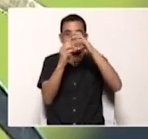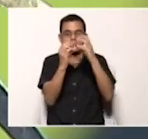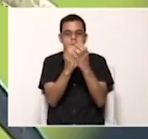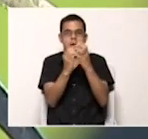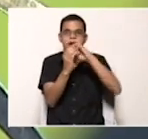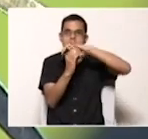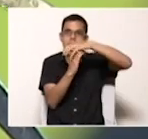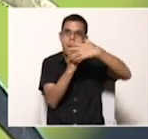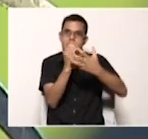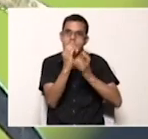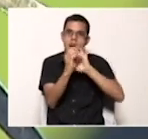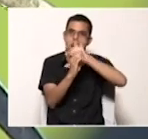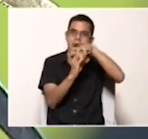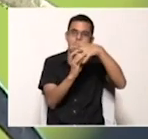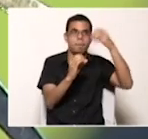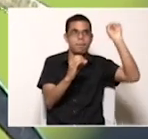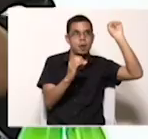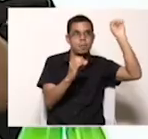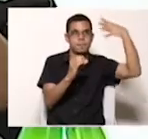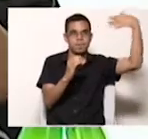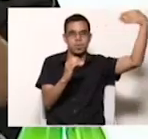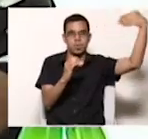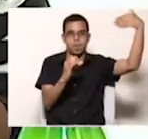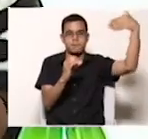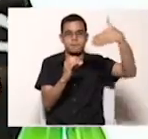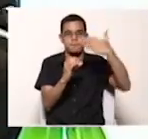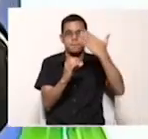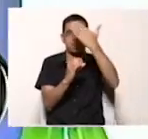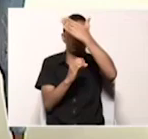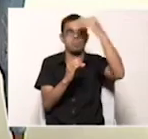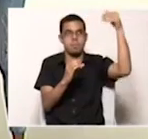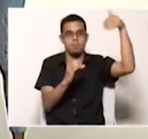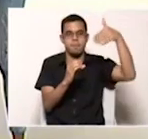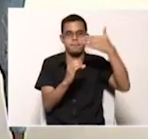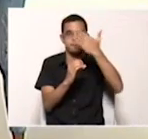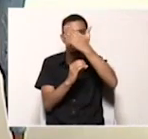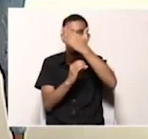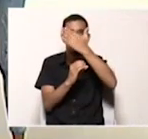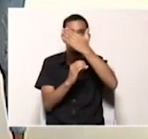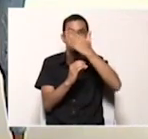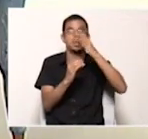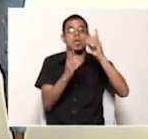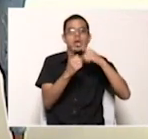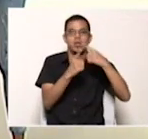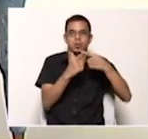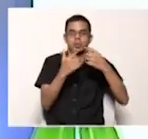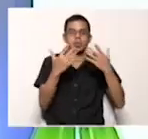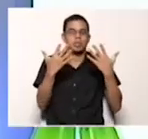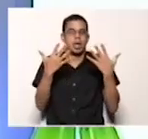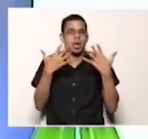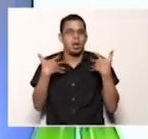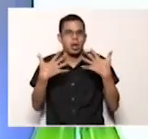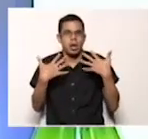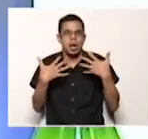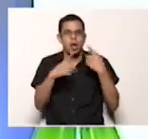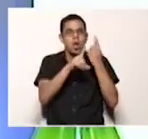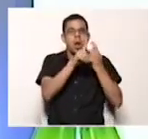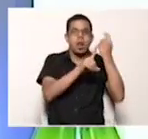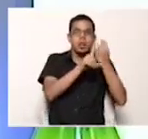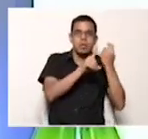la temperatura y el calor va a ser lo adecuado, van a estar en equilibrio para que esas